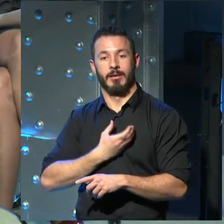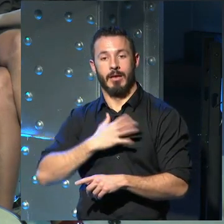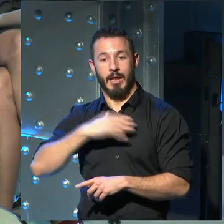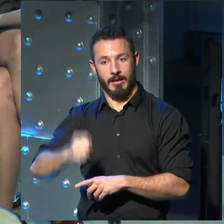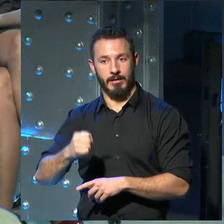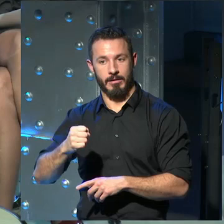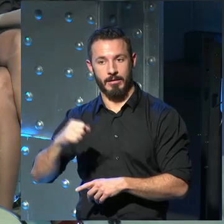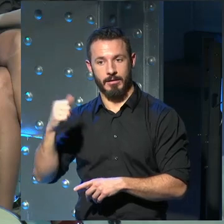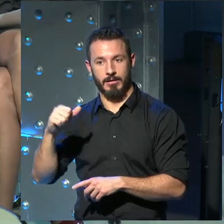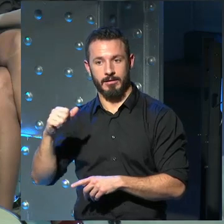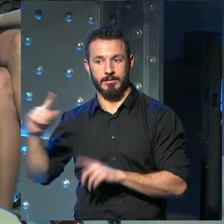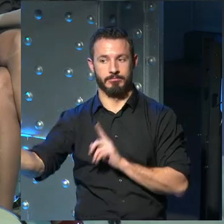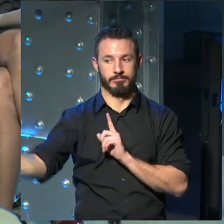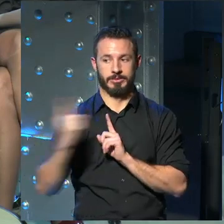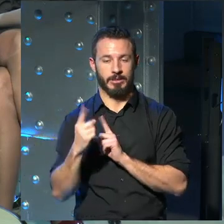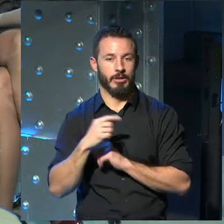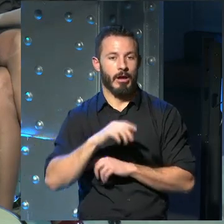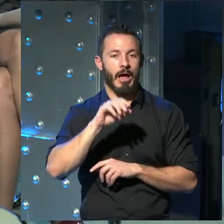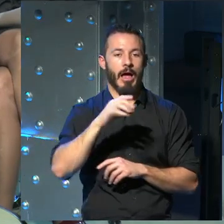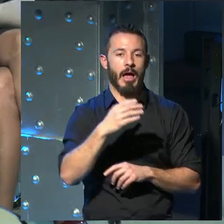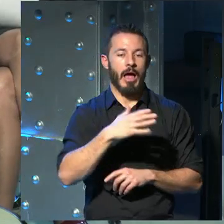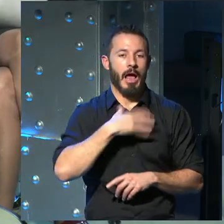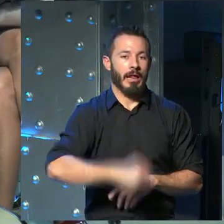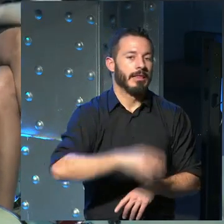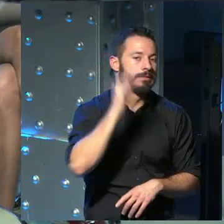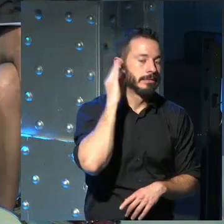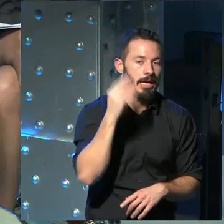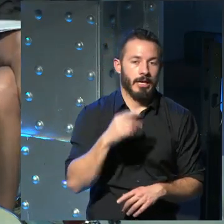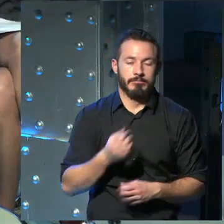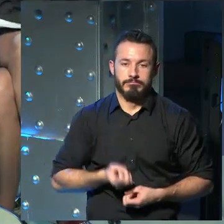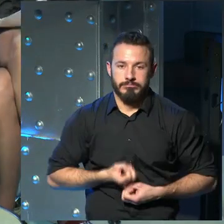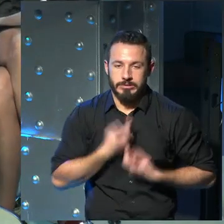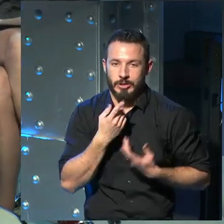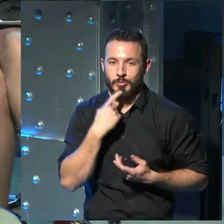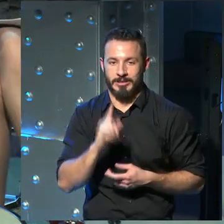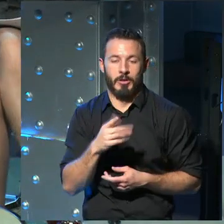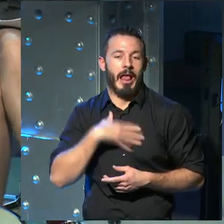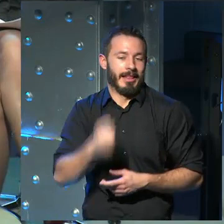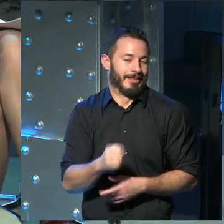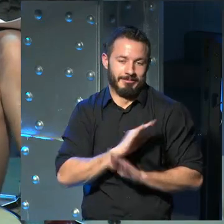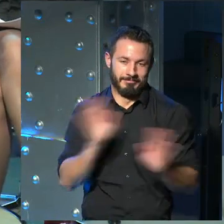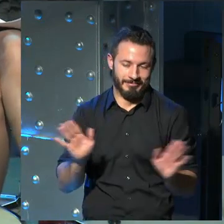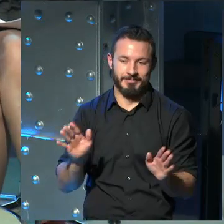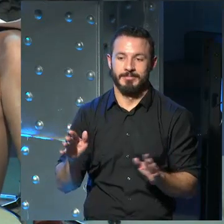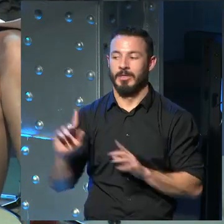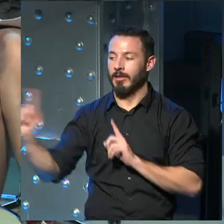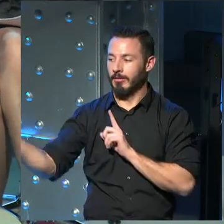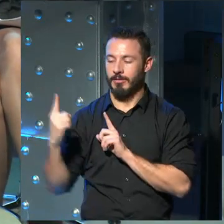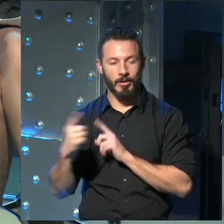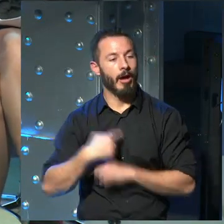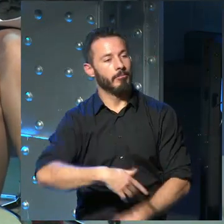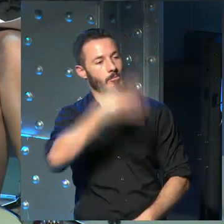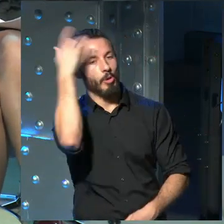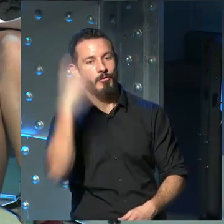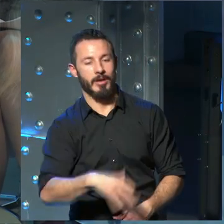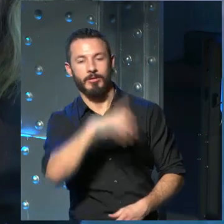Digo alcalde porque no sé decir alcaldesa, por si alguien ha pensado. Y me dijo, bueno, por fin alguien nos ha